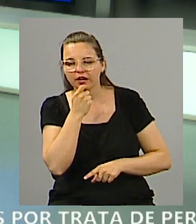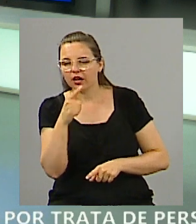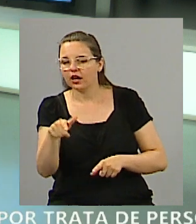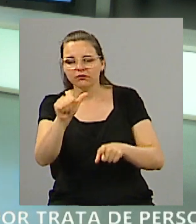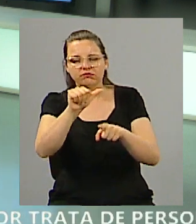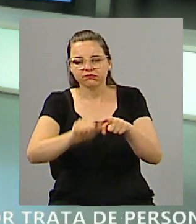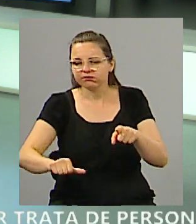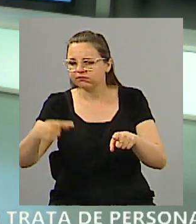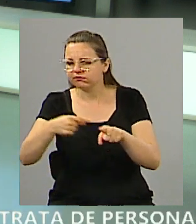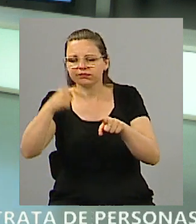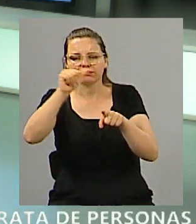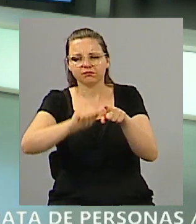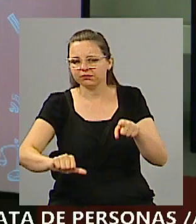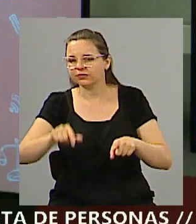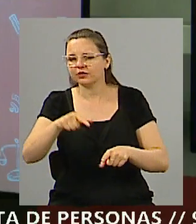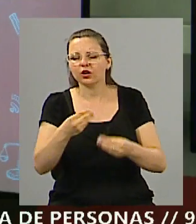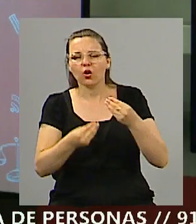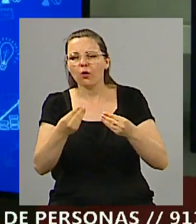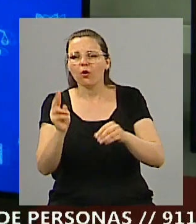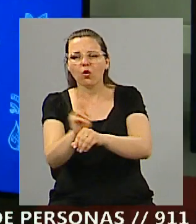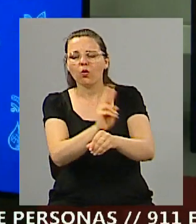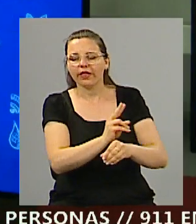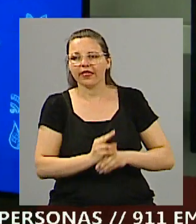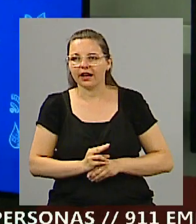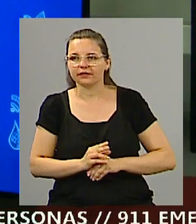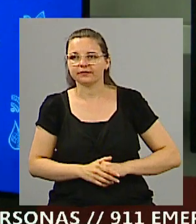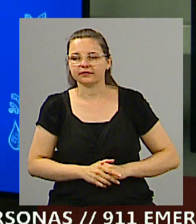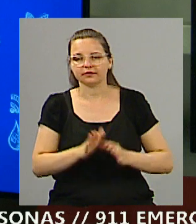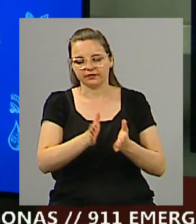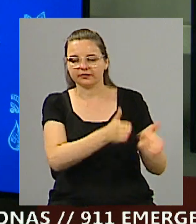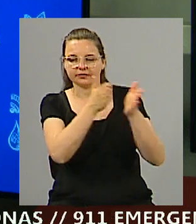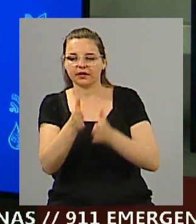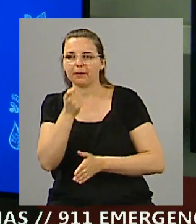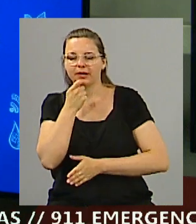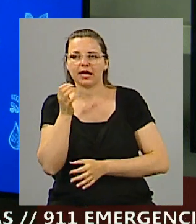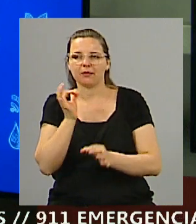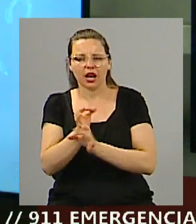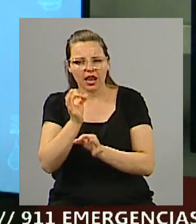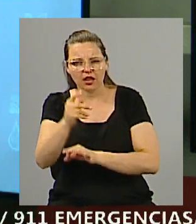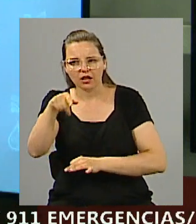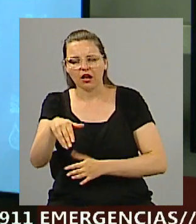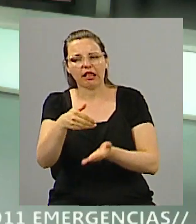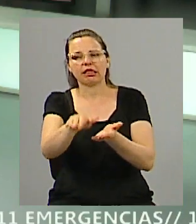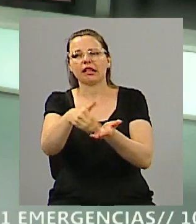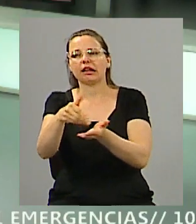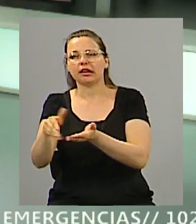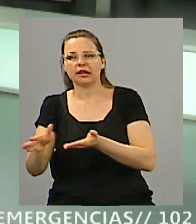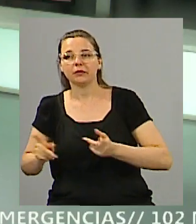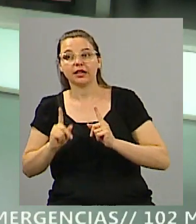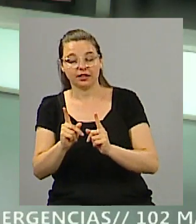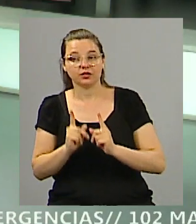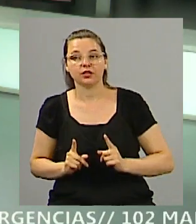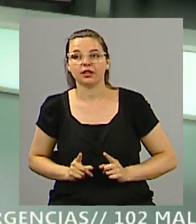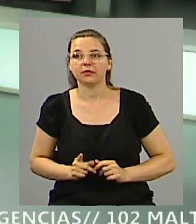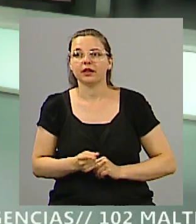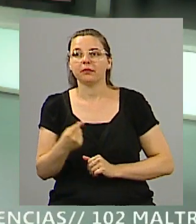cortopunzante, pero uh-huh. Nada más. Nada más. Y en el ámbito educativo también se da, ¿no? Esto de la discriminación parece increíble, ¿no?